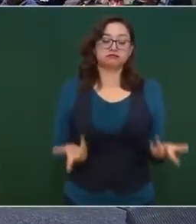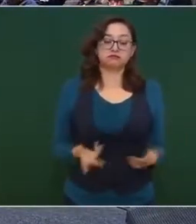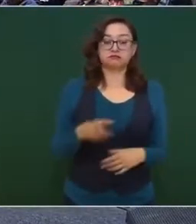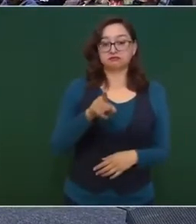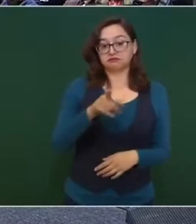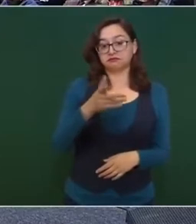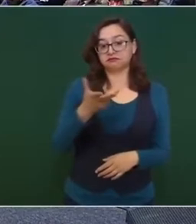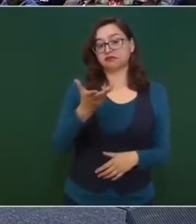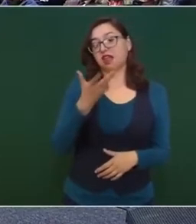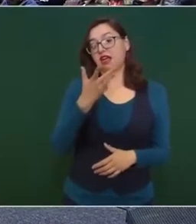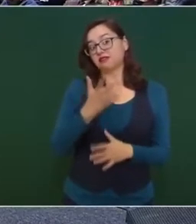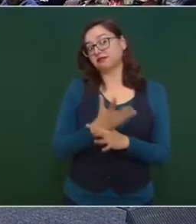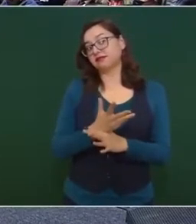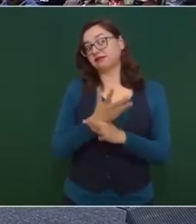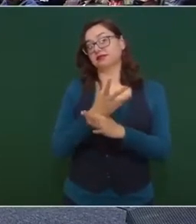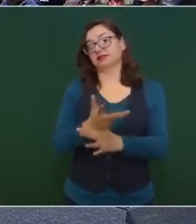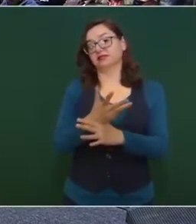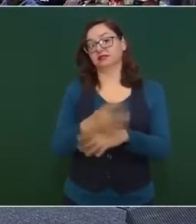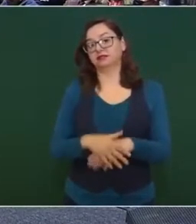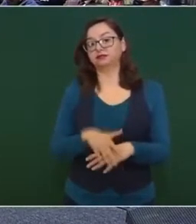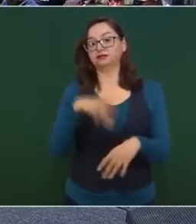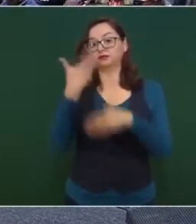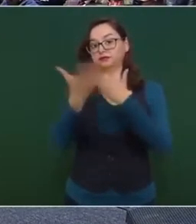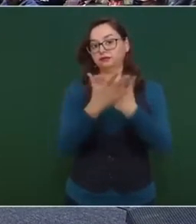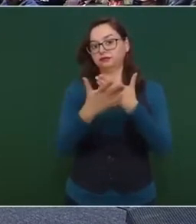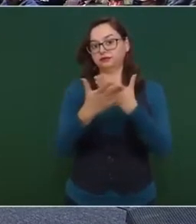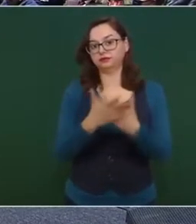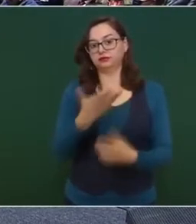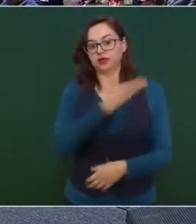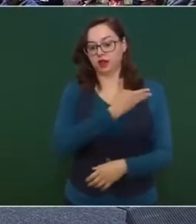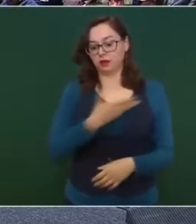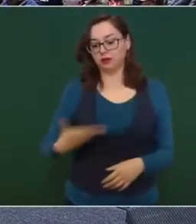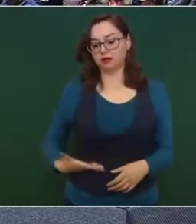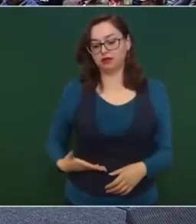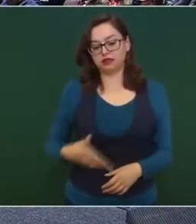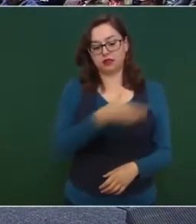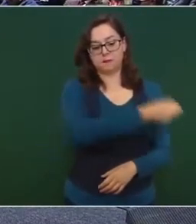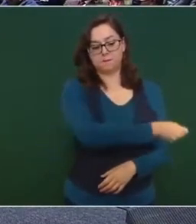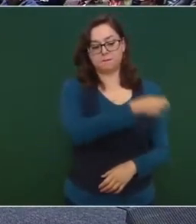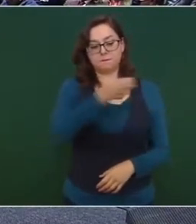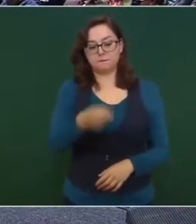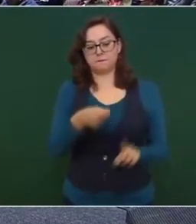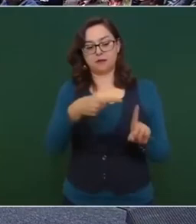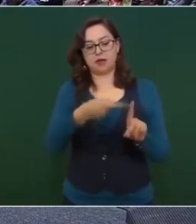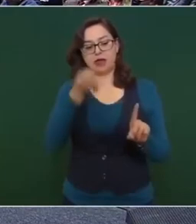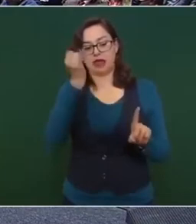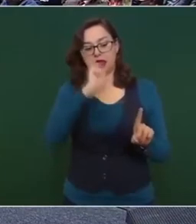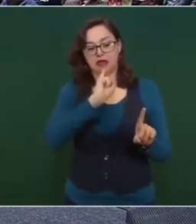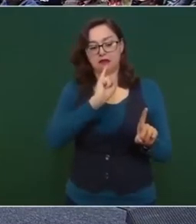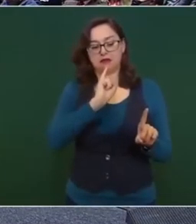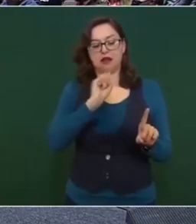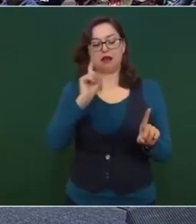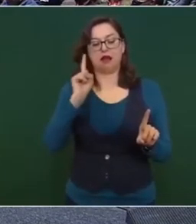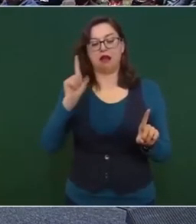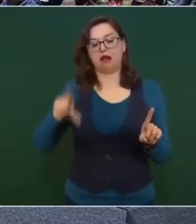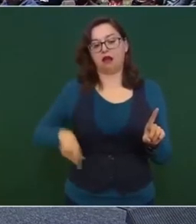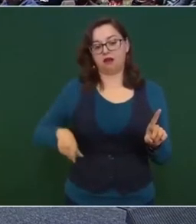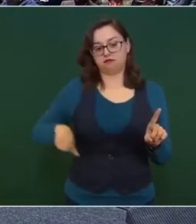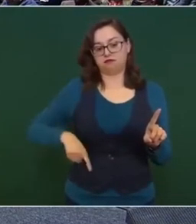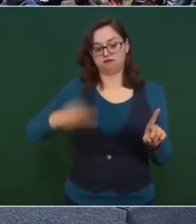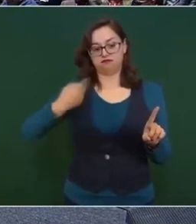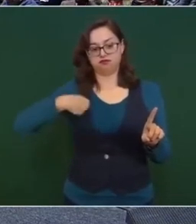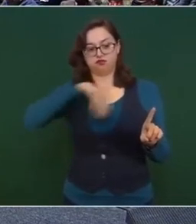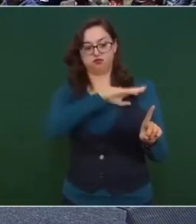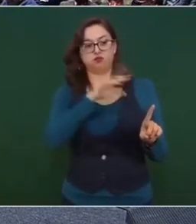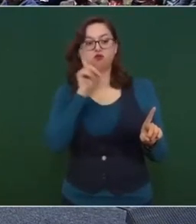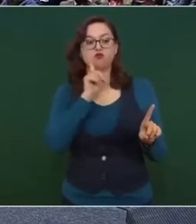en la sucesión presidencial como precandidata de Morena. Eso fue hace meses y